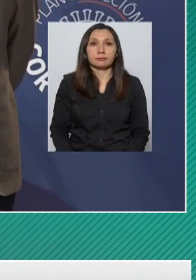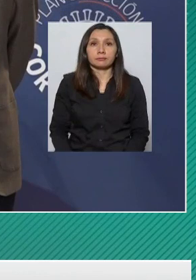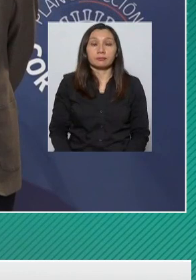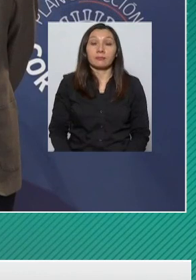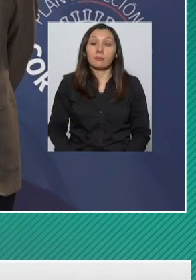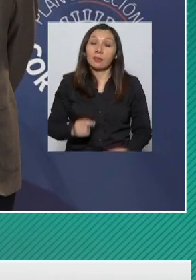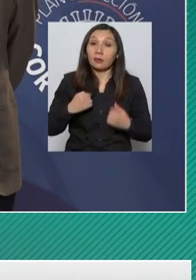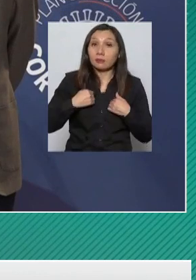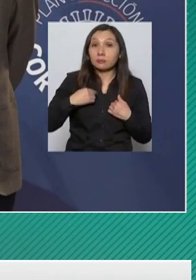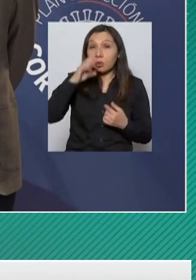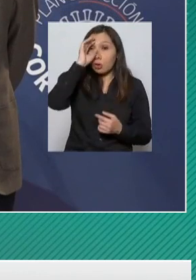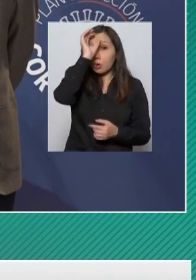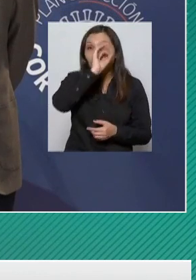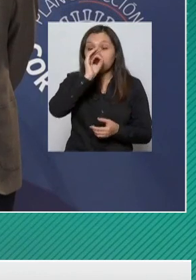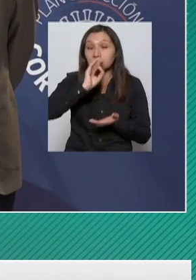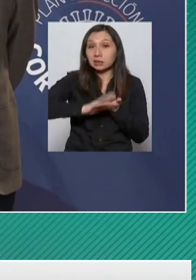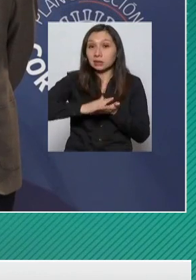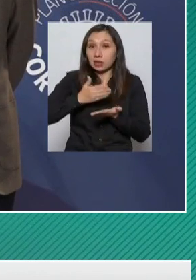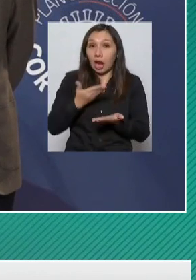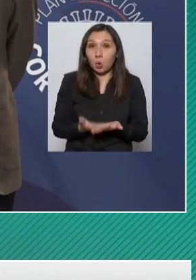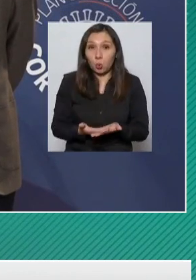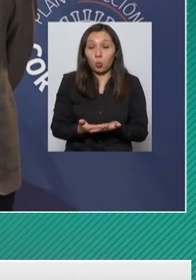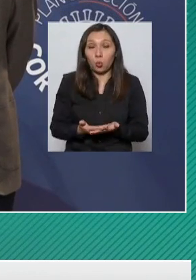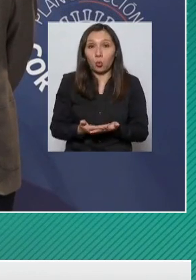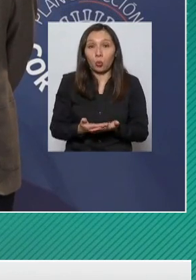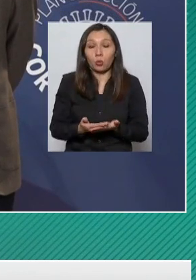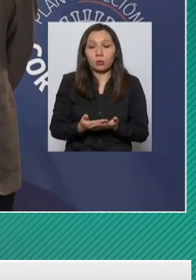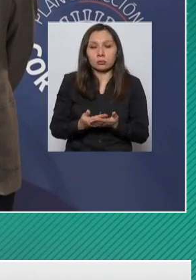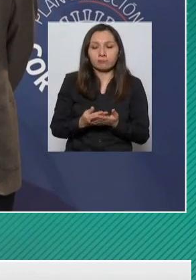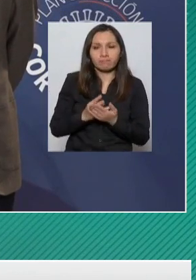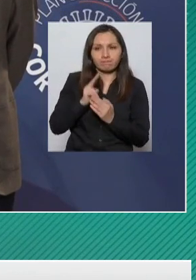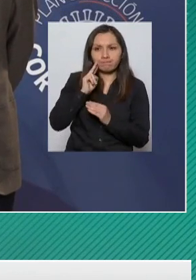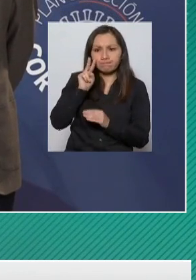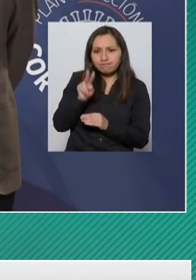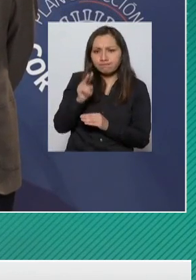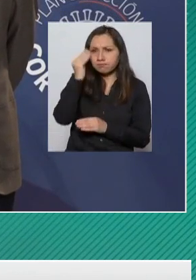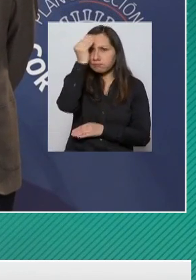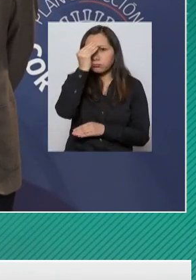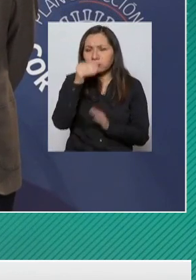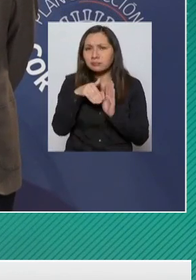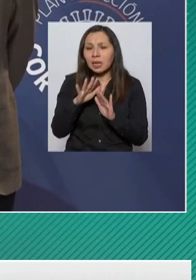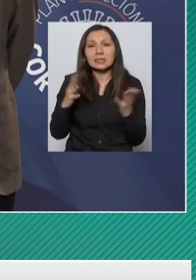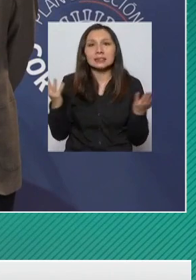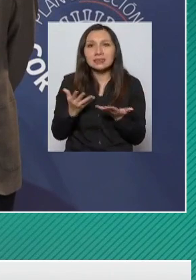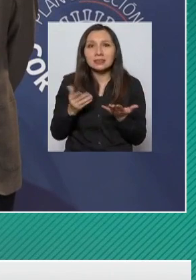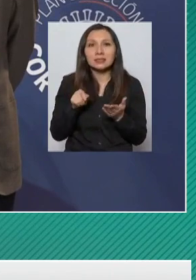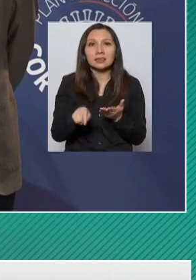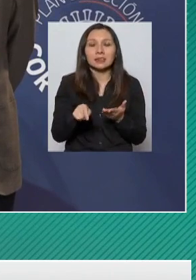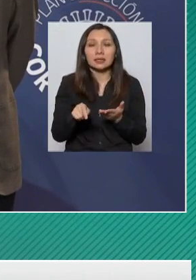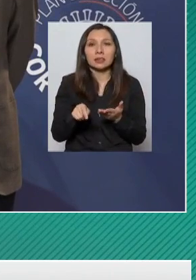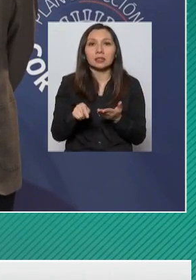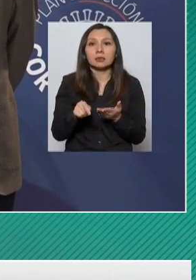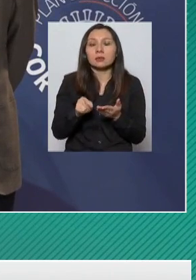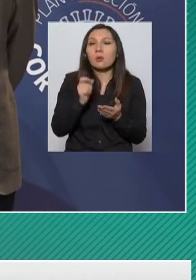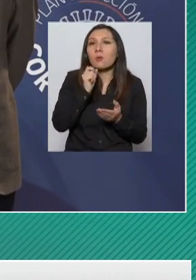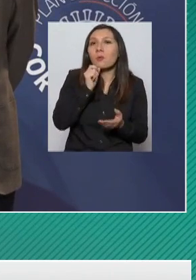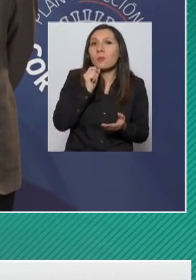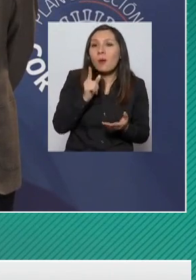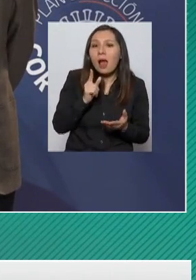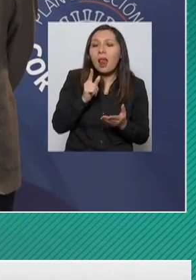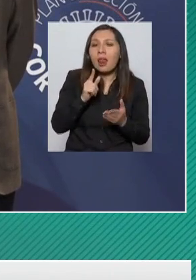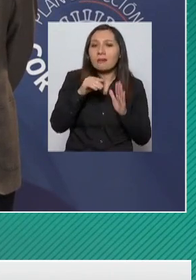desde el punto de vista sanitario la preocupación fundamental por supuesto es en qué